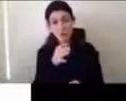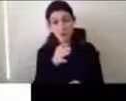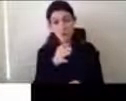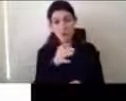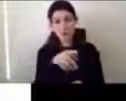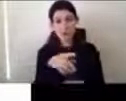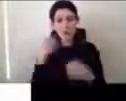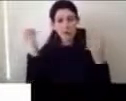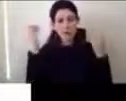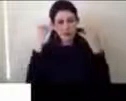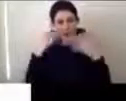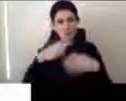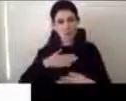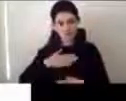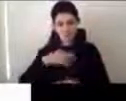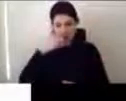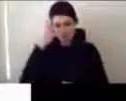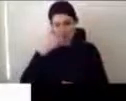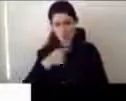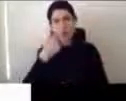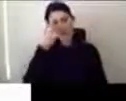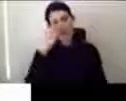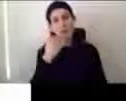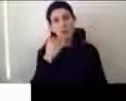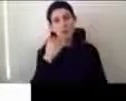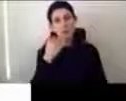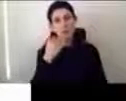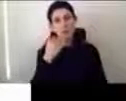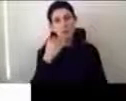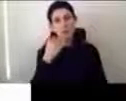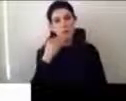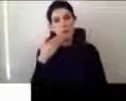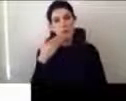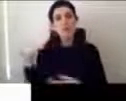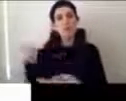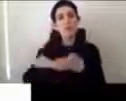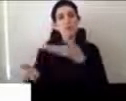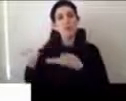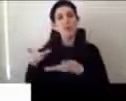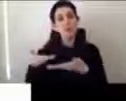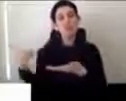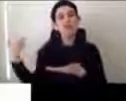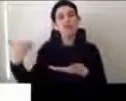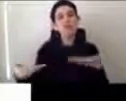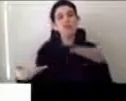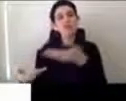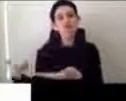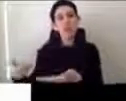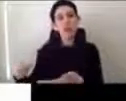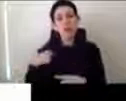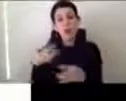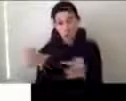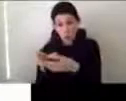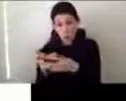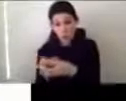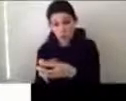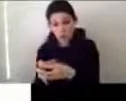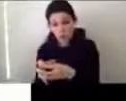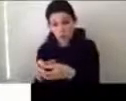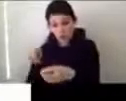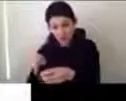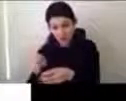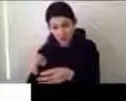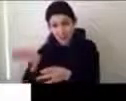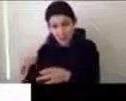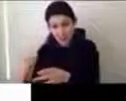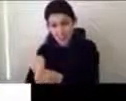aprendizaje propio, pero también colaborativo. Si yo aprendo en un grupo, voy a estar